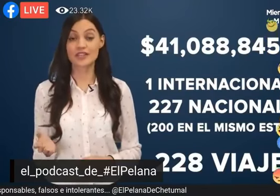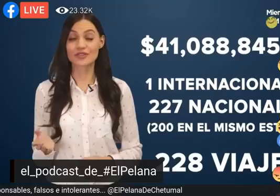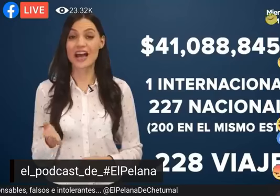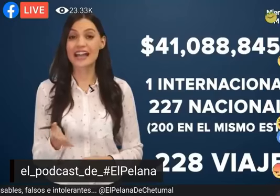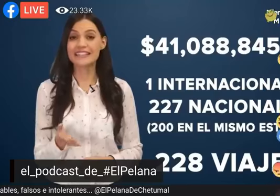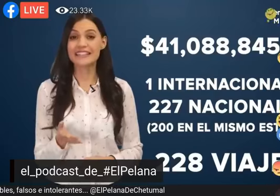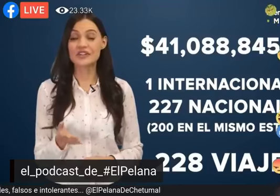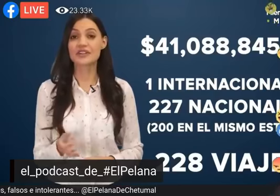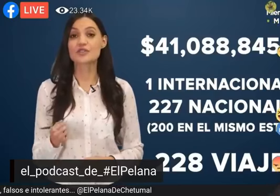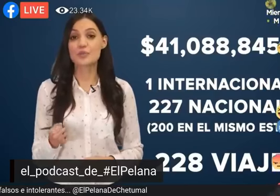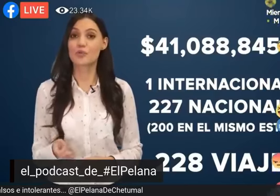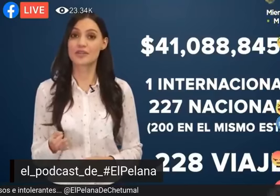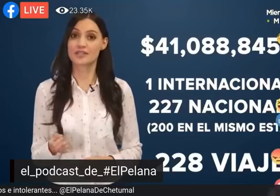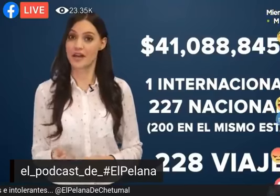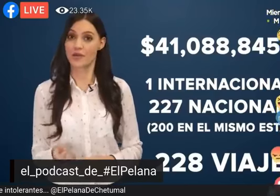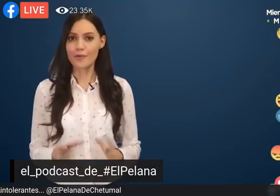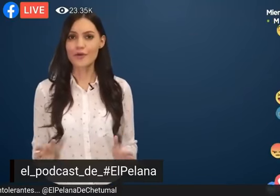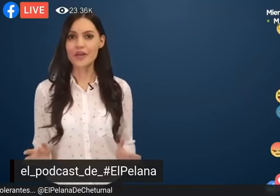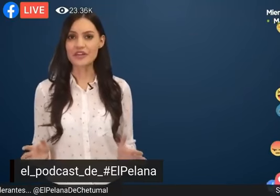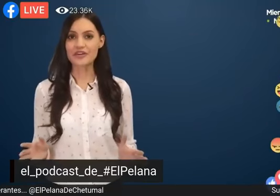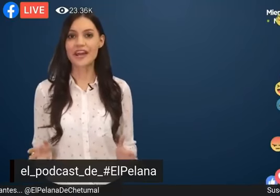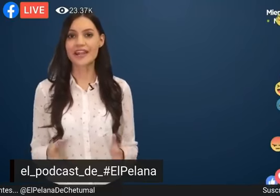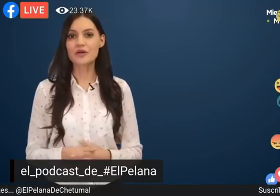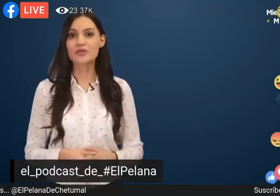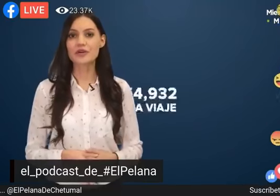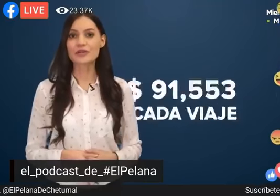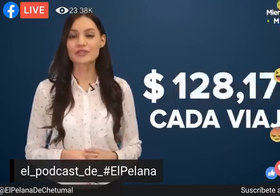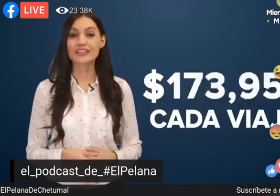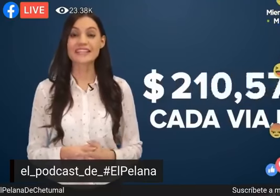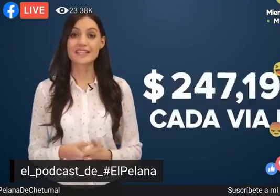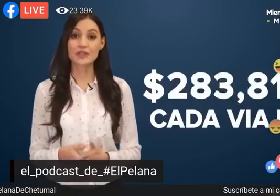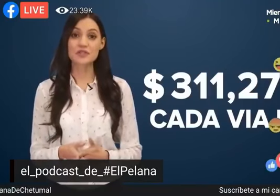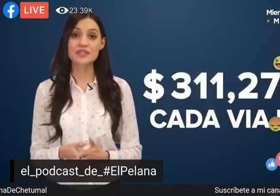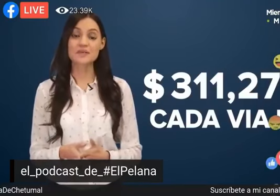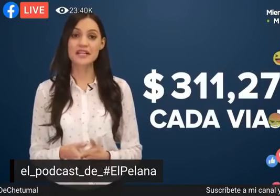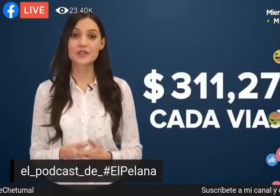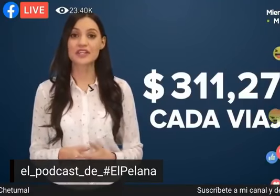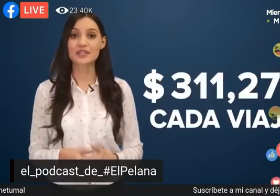y 200 al interior de su propio estado. En promedio, cada uno costó